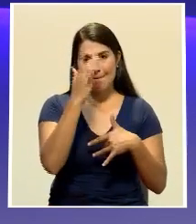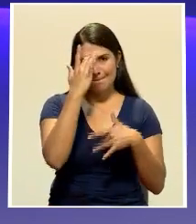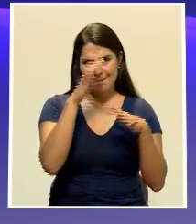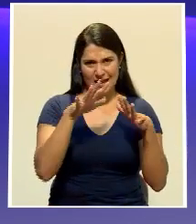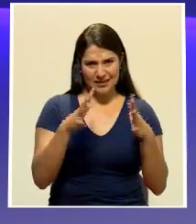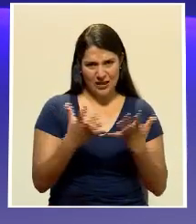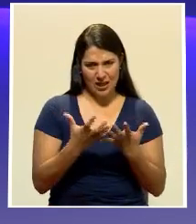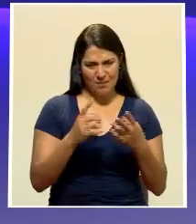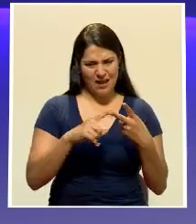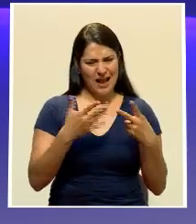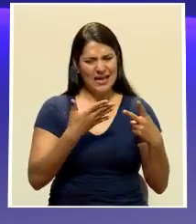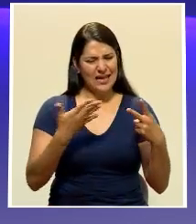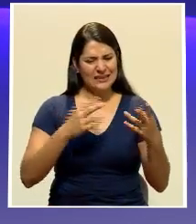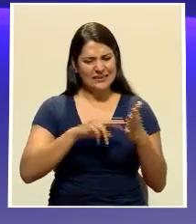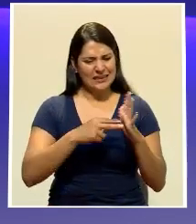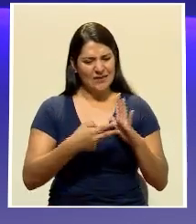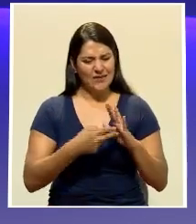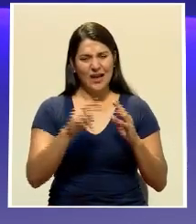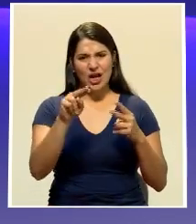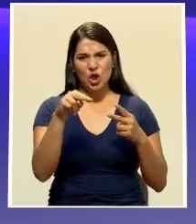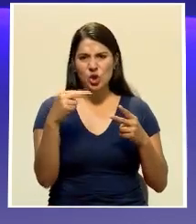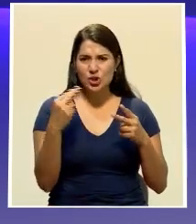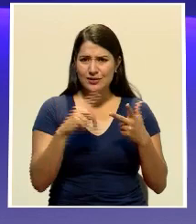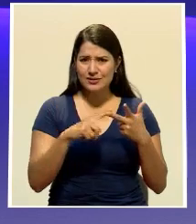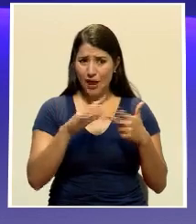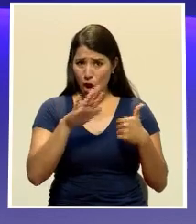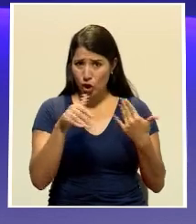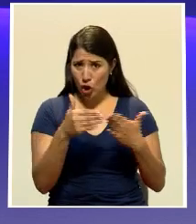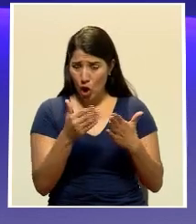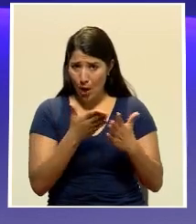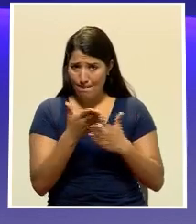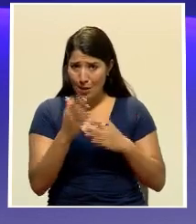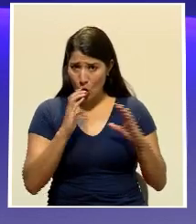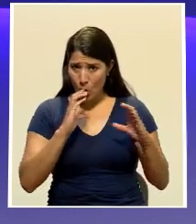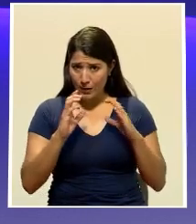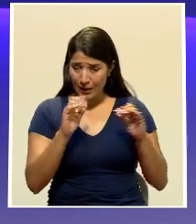una noticia? ¿Todos los medios son iguales?